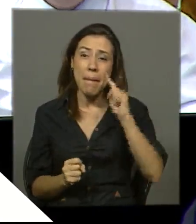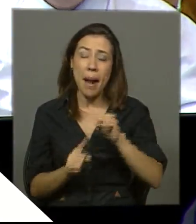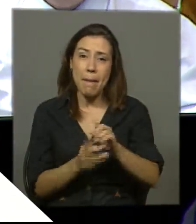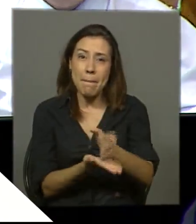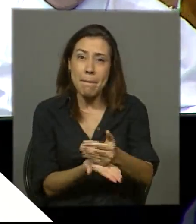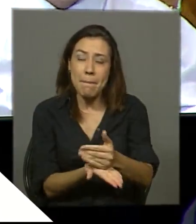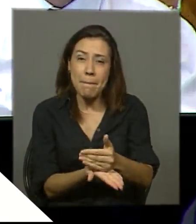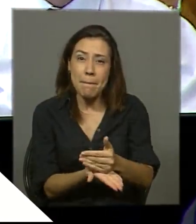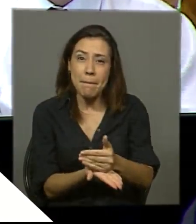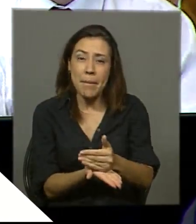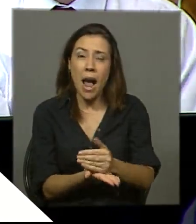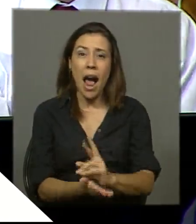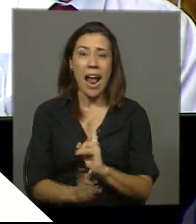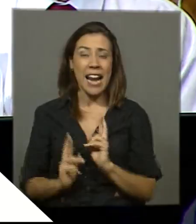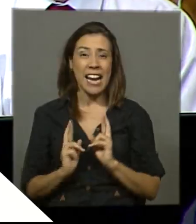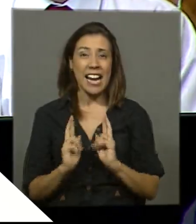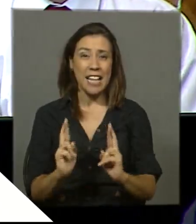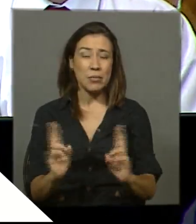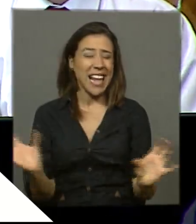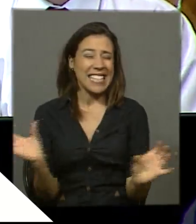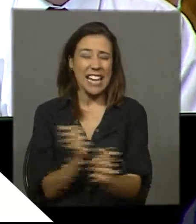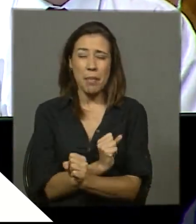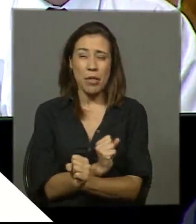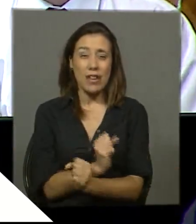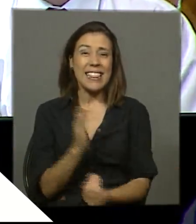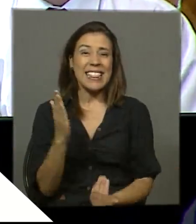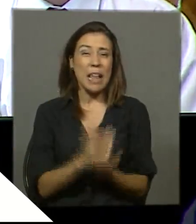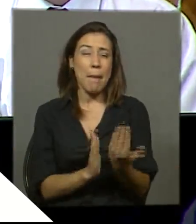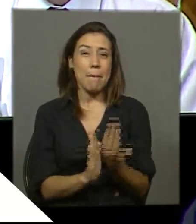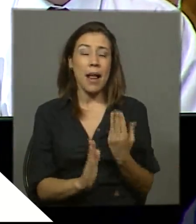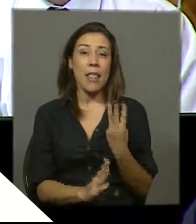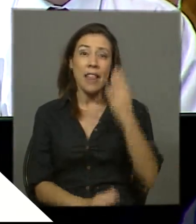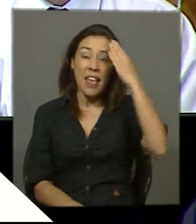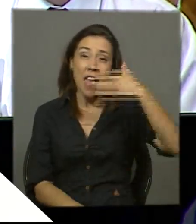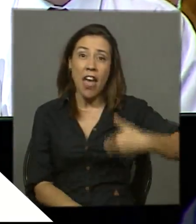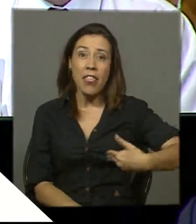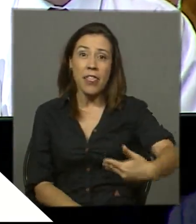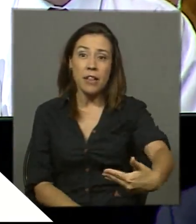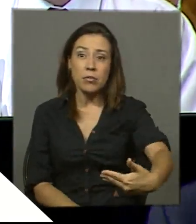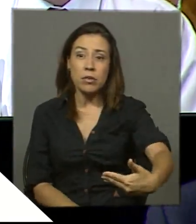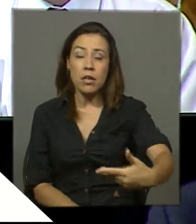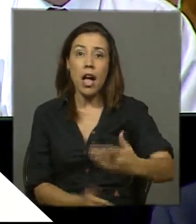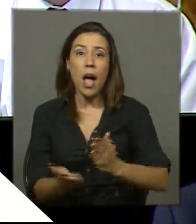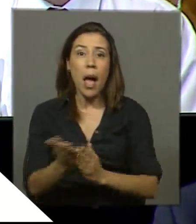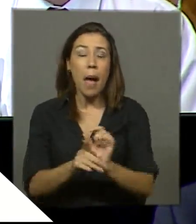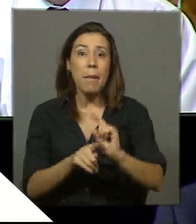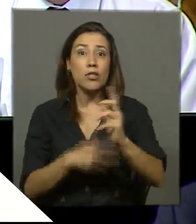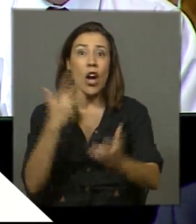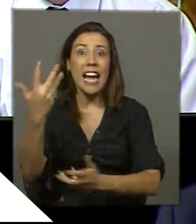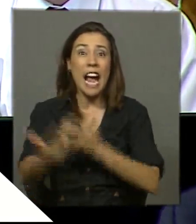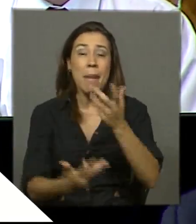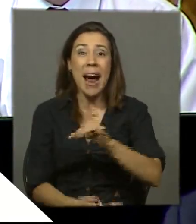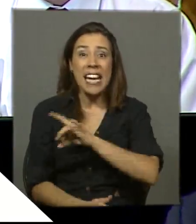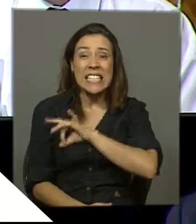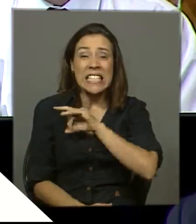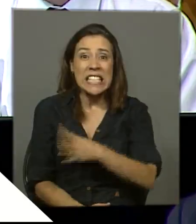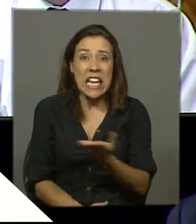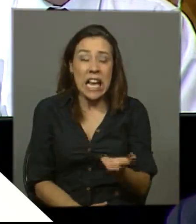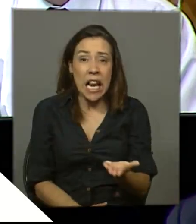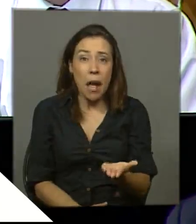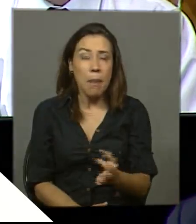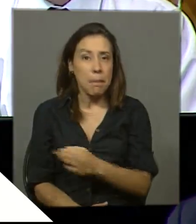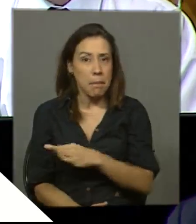plan de respuesta temprana tres días después se estaba empezando a quemar chile ministro